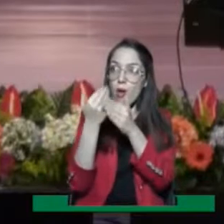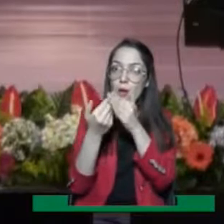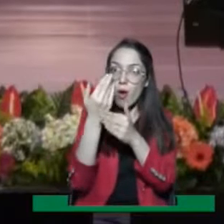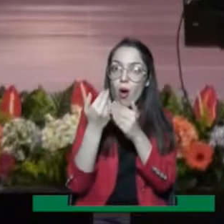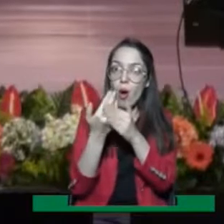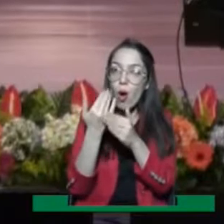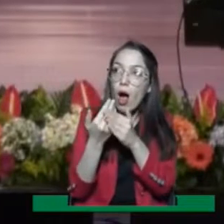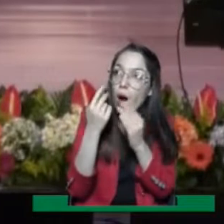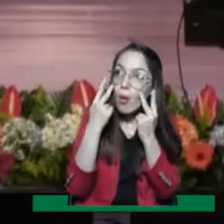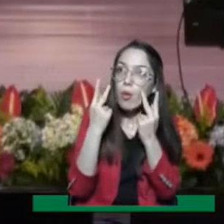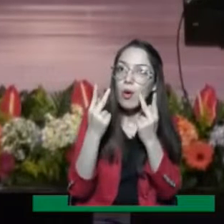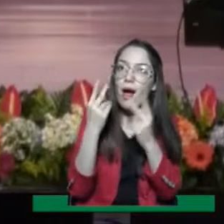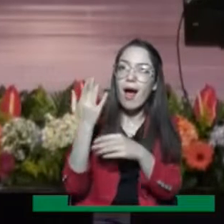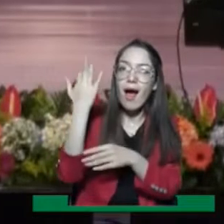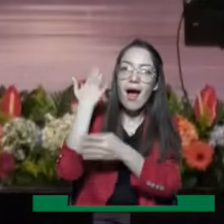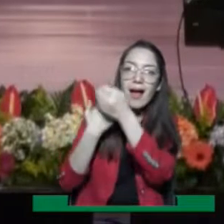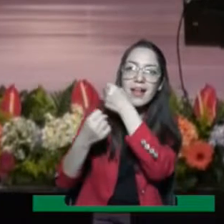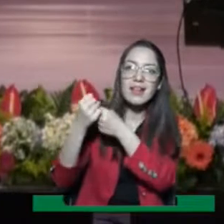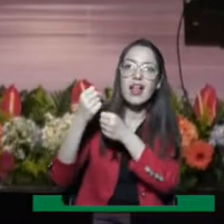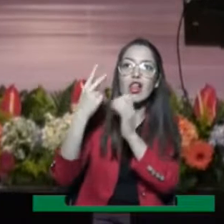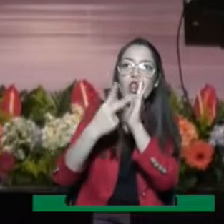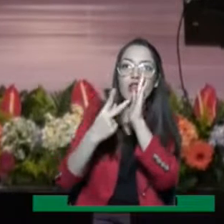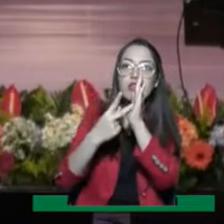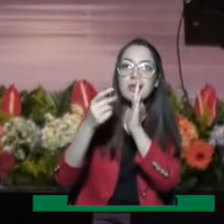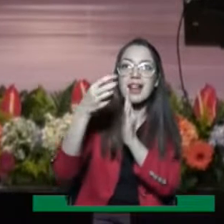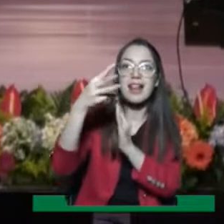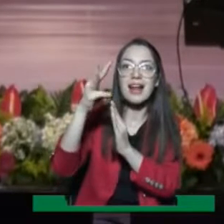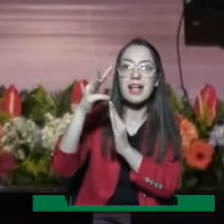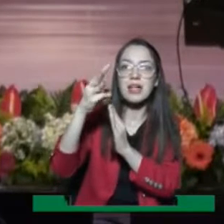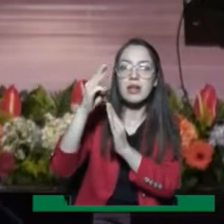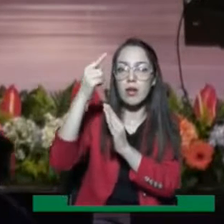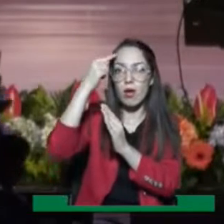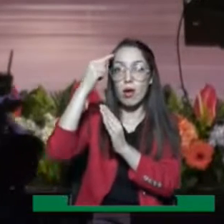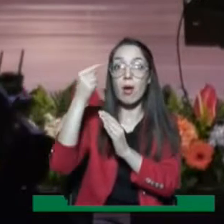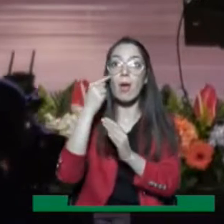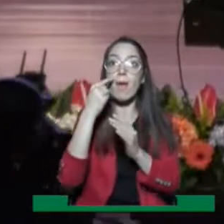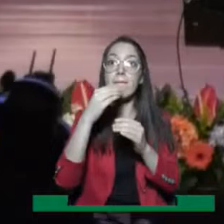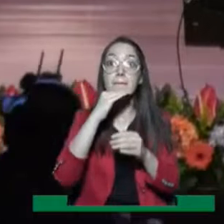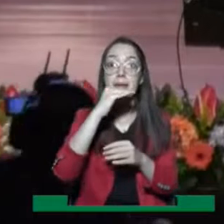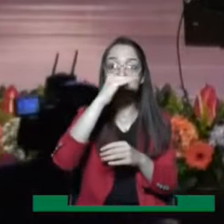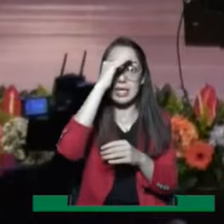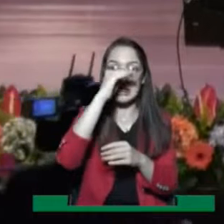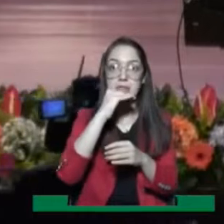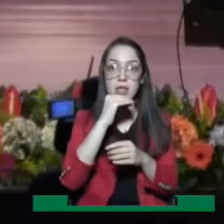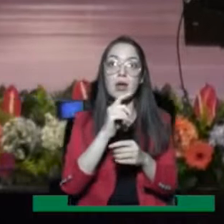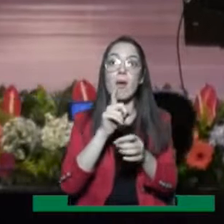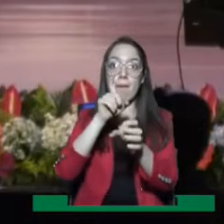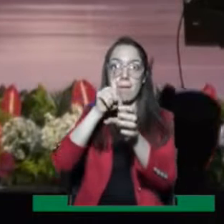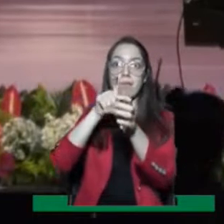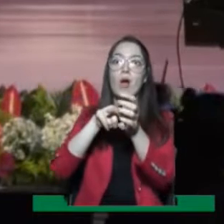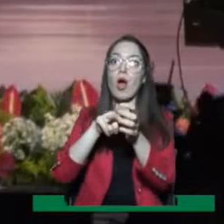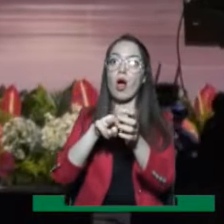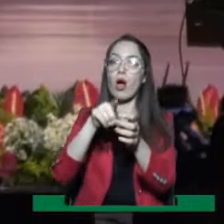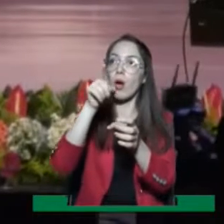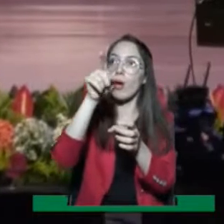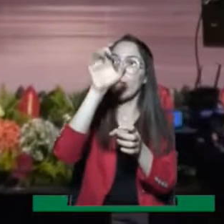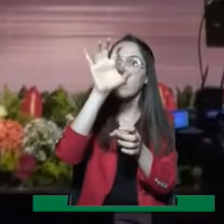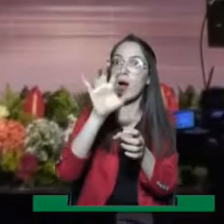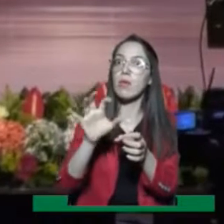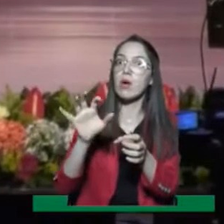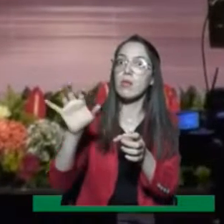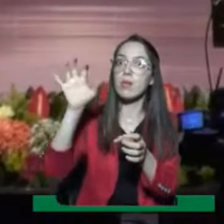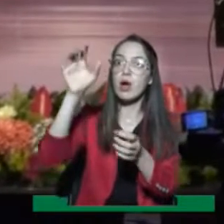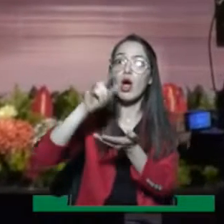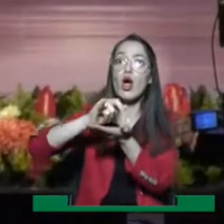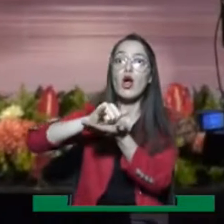fue en el 2013, cómo Medellín en esos momentos llegó a ser postulada con más de 200 ciudades. Tres finalistas, como fue la ciudad de